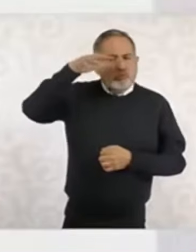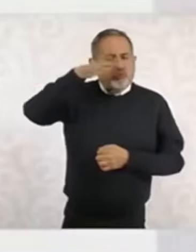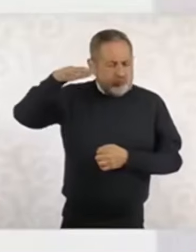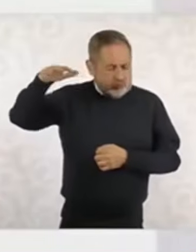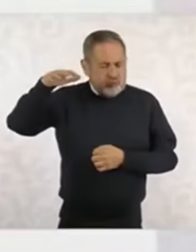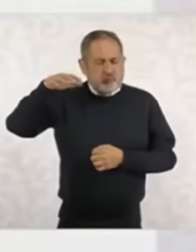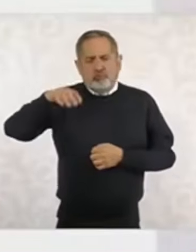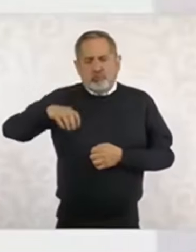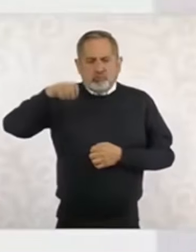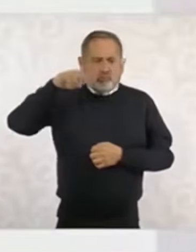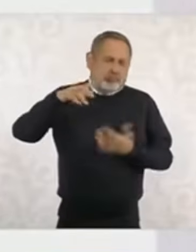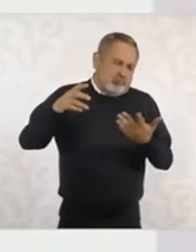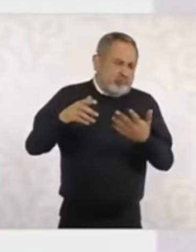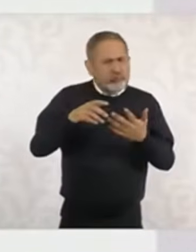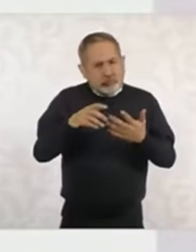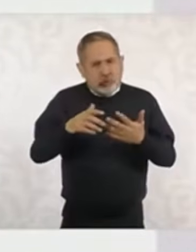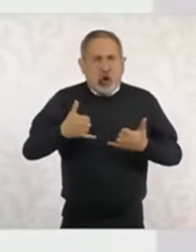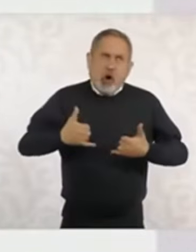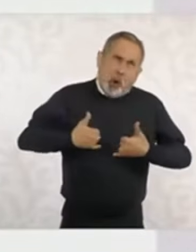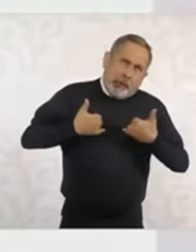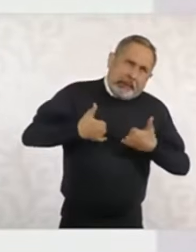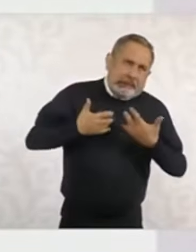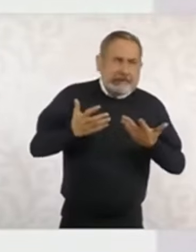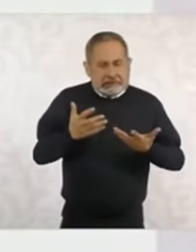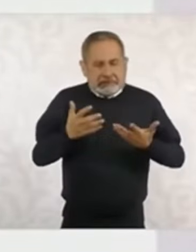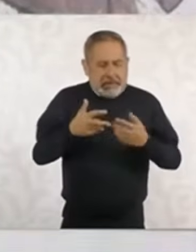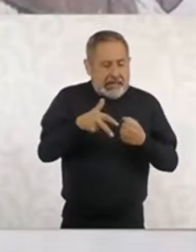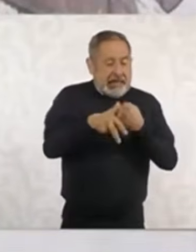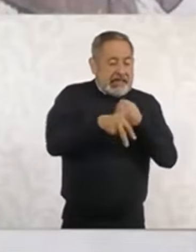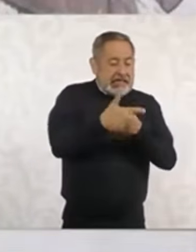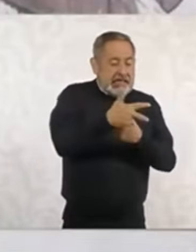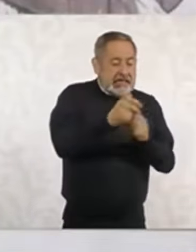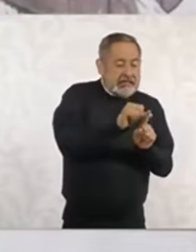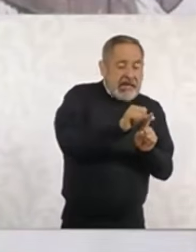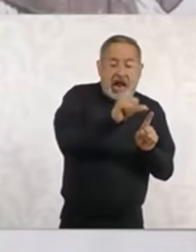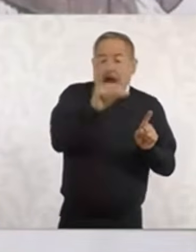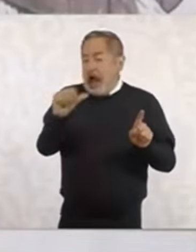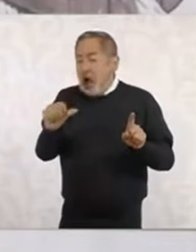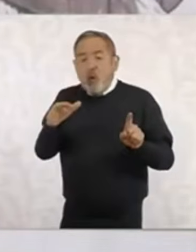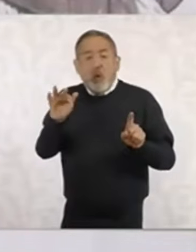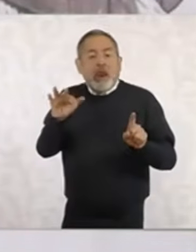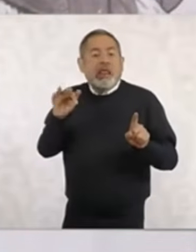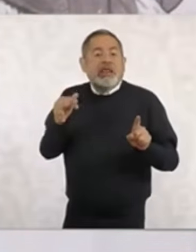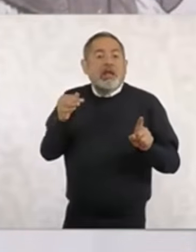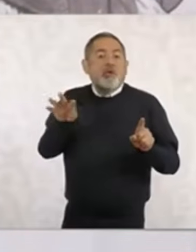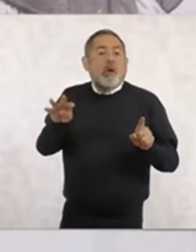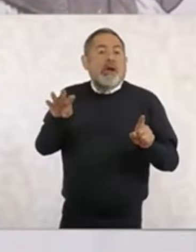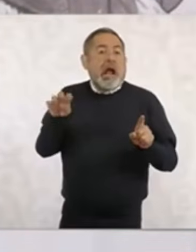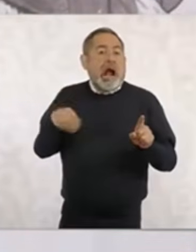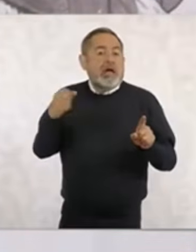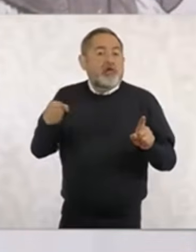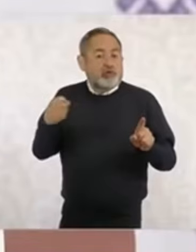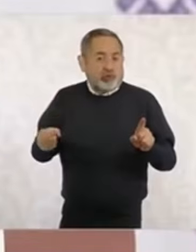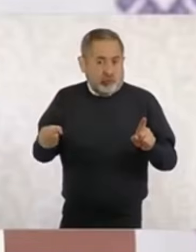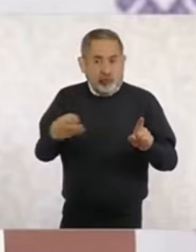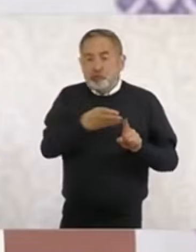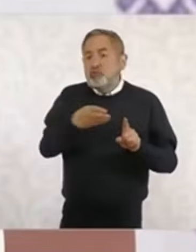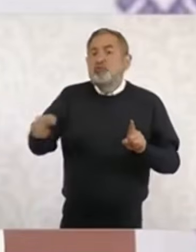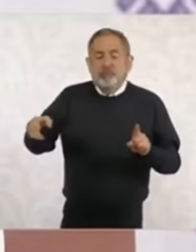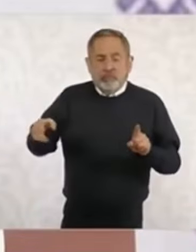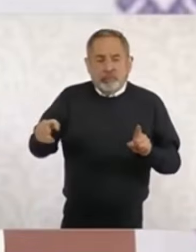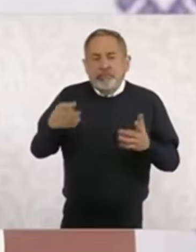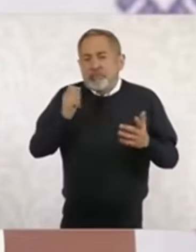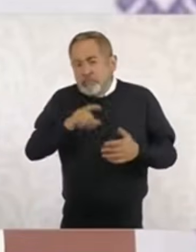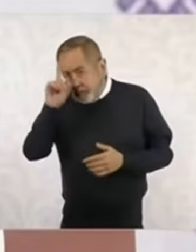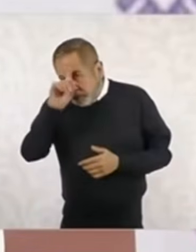de 13, jóvenes de 13 hasta los 49 años. Y ahí la